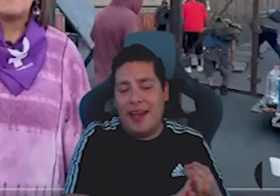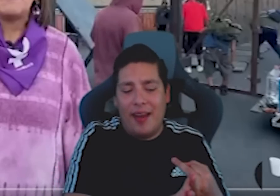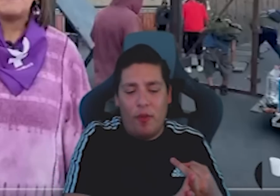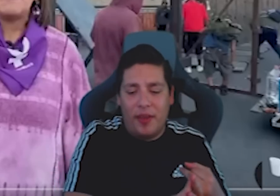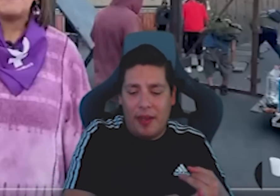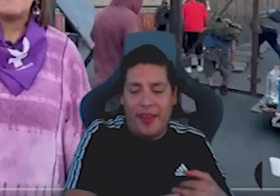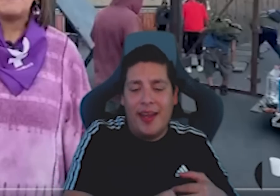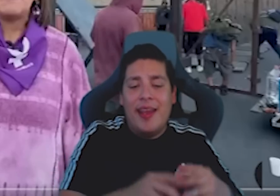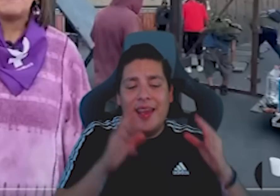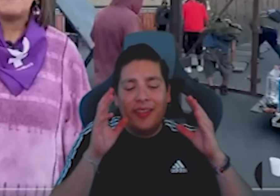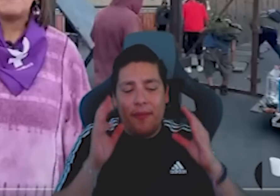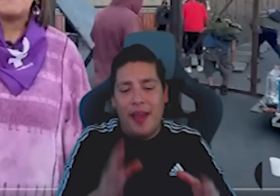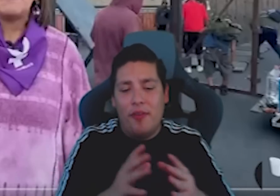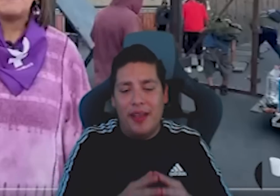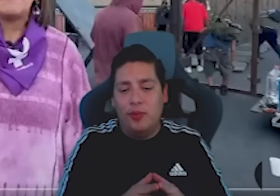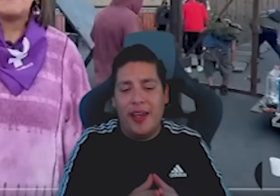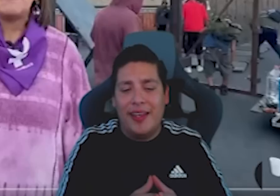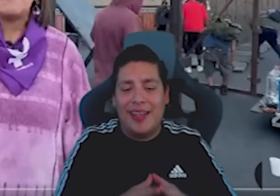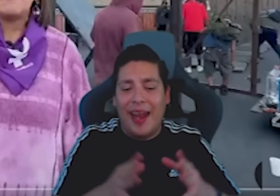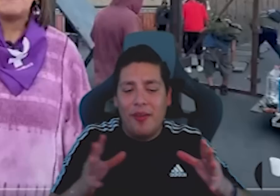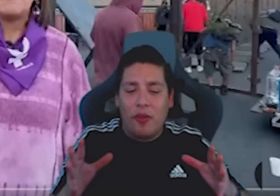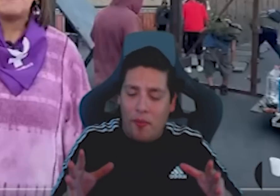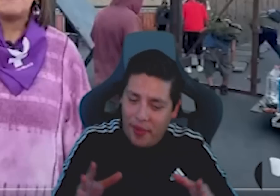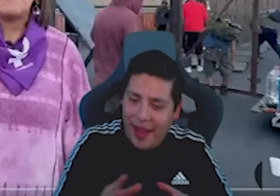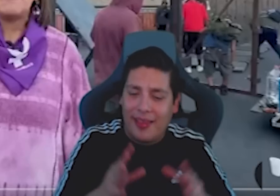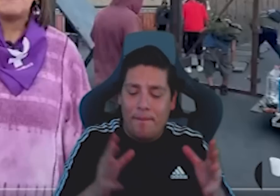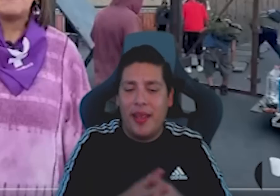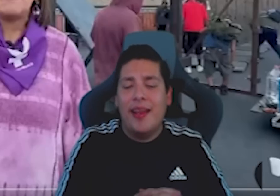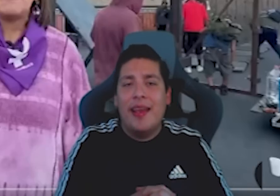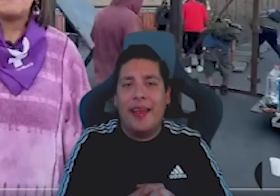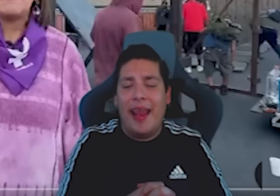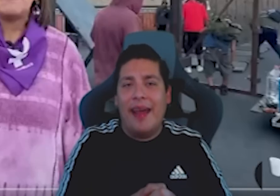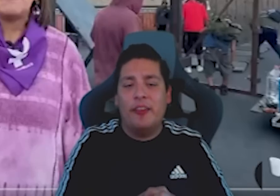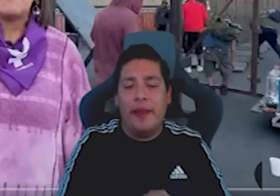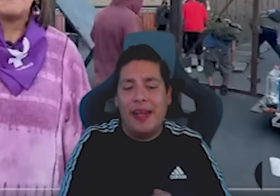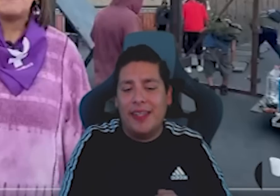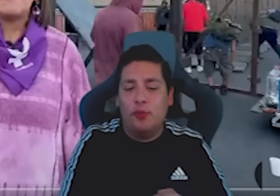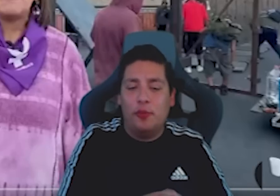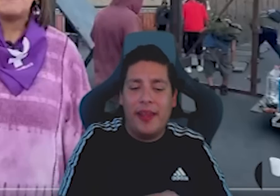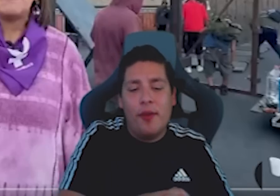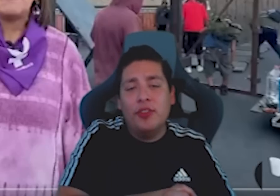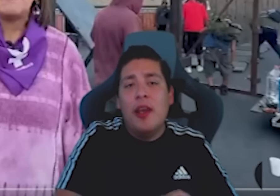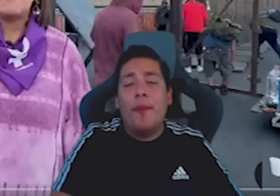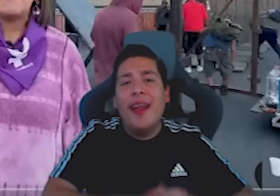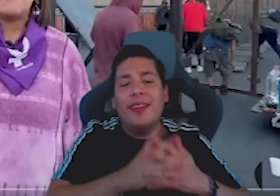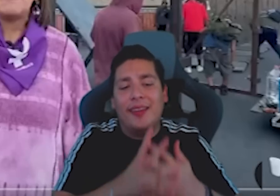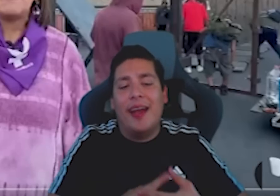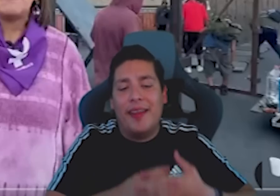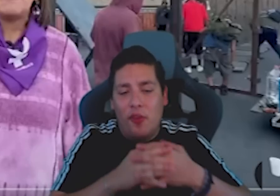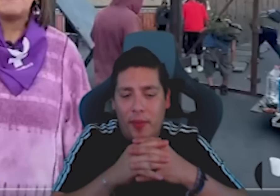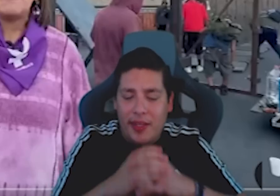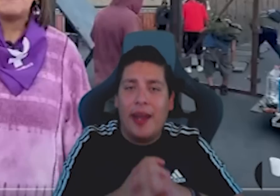Gálvez y Kenia López Rabadán. Y es que vean nomás ustedes, sacaron, como ya también era de esperarse, sus videos